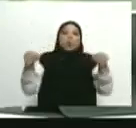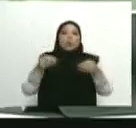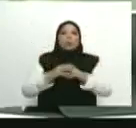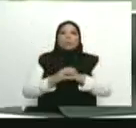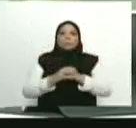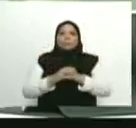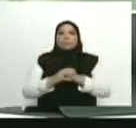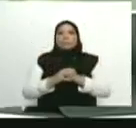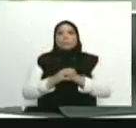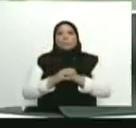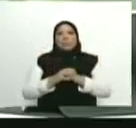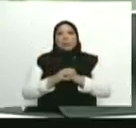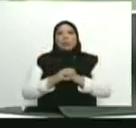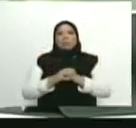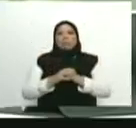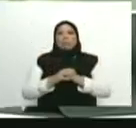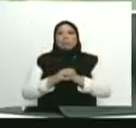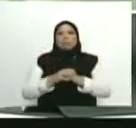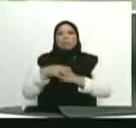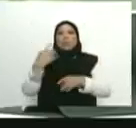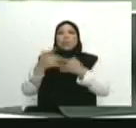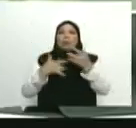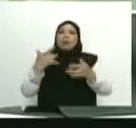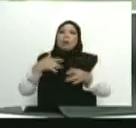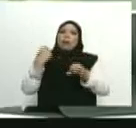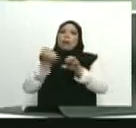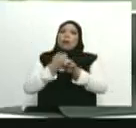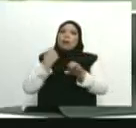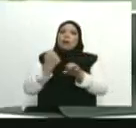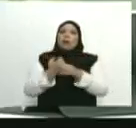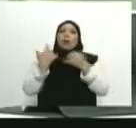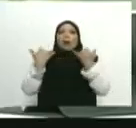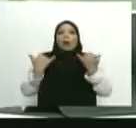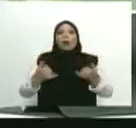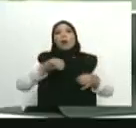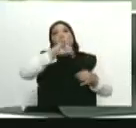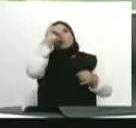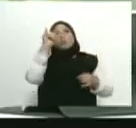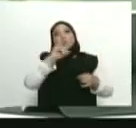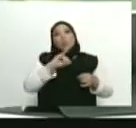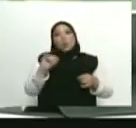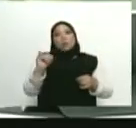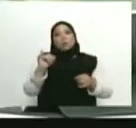para que el Zulia sea, como dice Juan